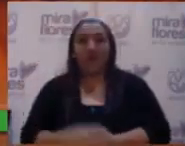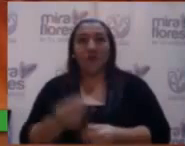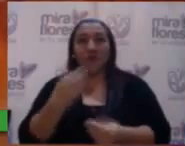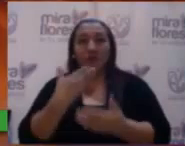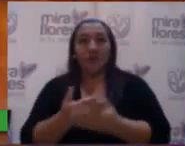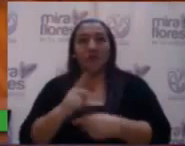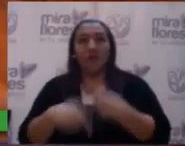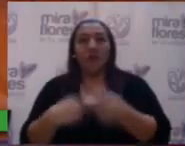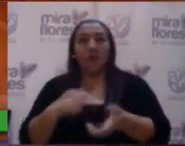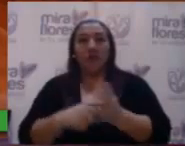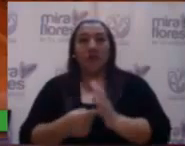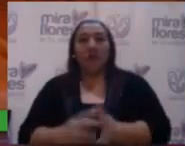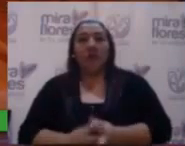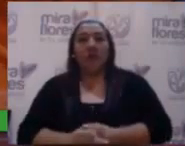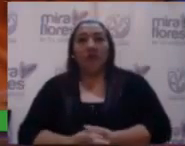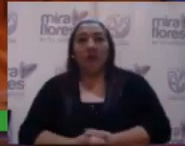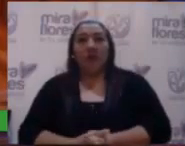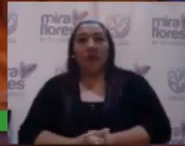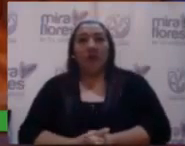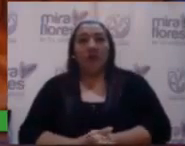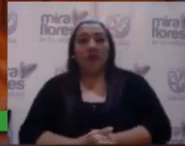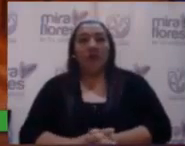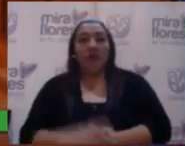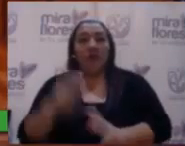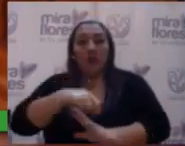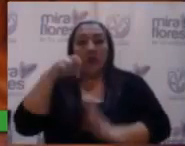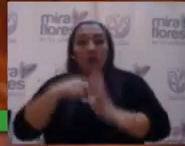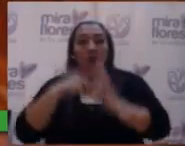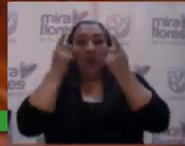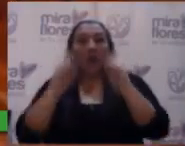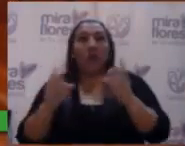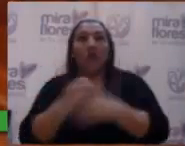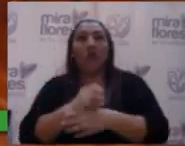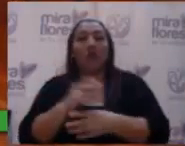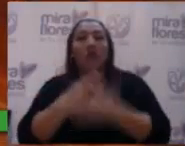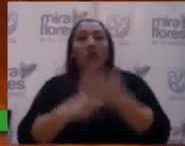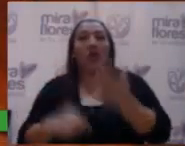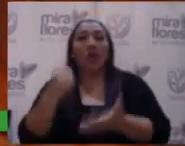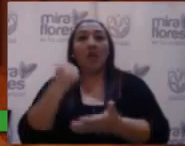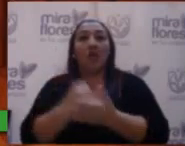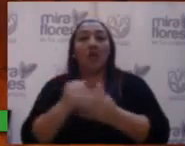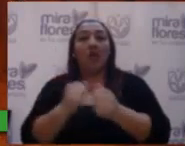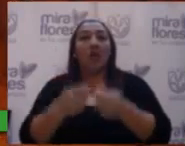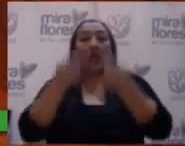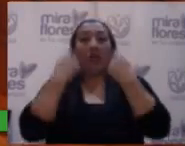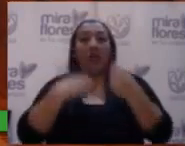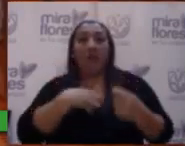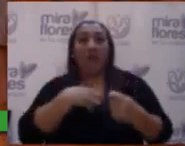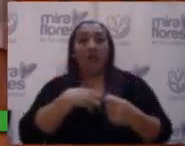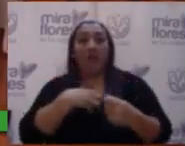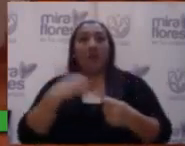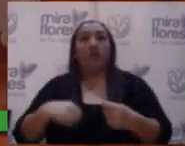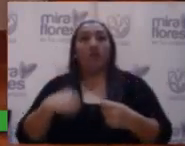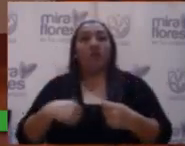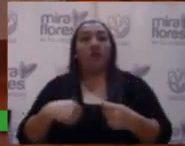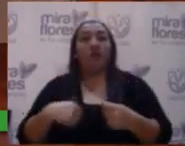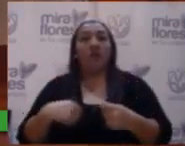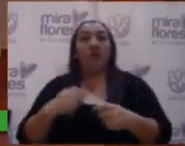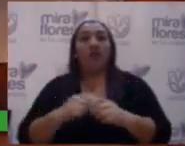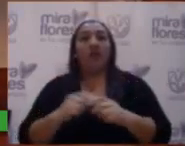gracias vamos al siguiente punto proyecto de acuerdo de consejo que aprueba otorgar la medalla cívica municipal de Miraflores